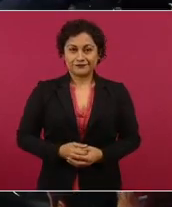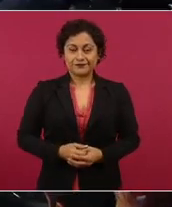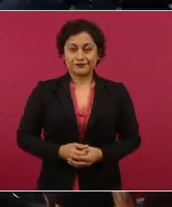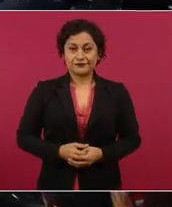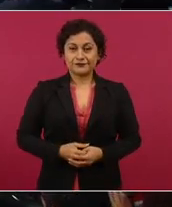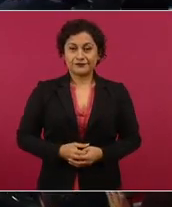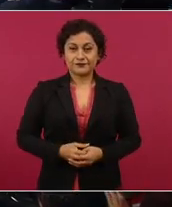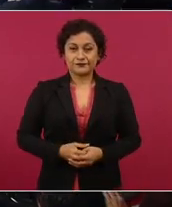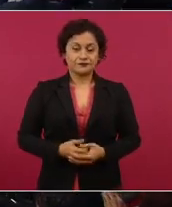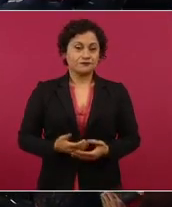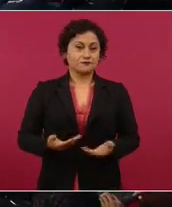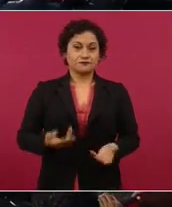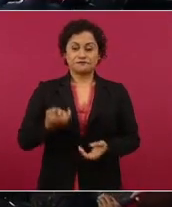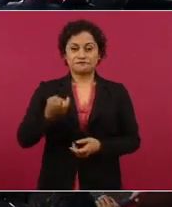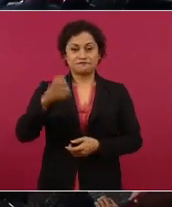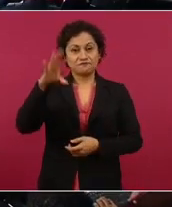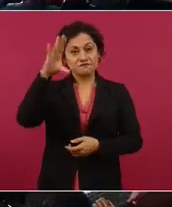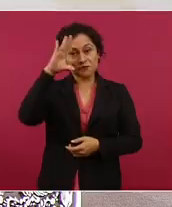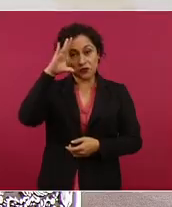Eso